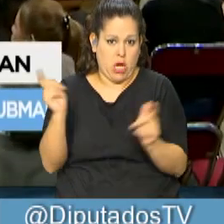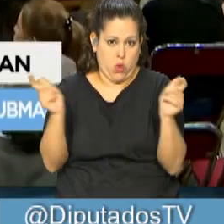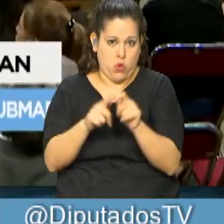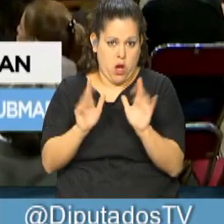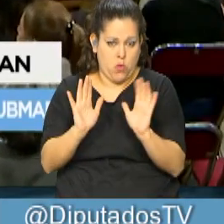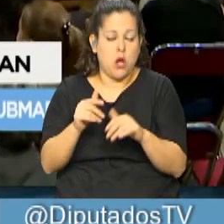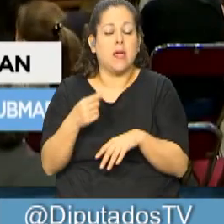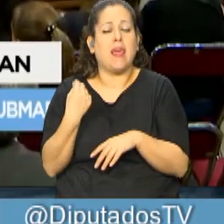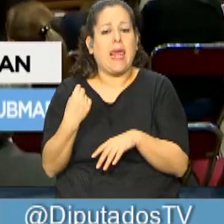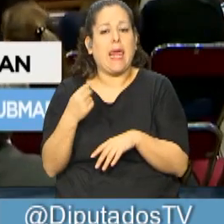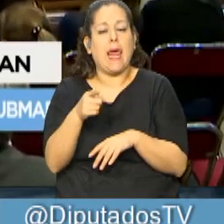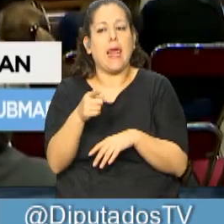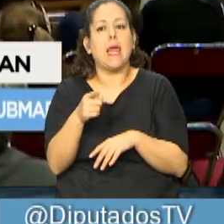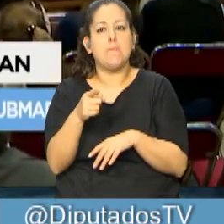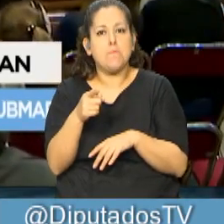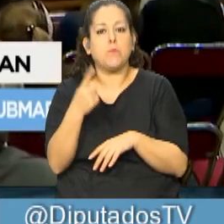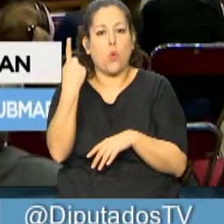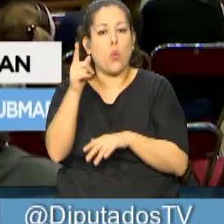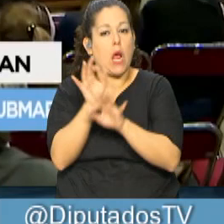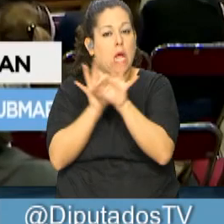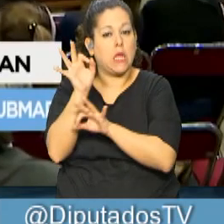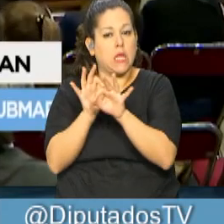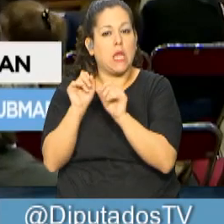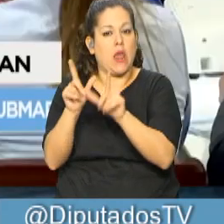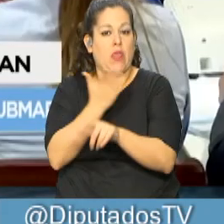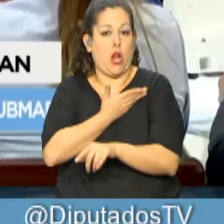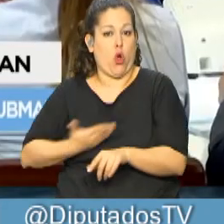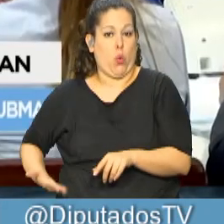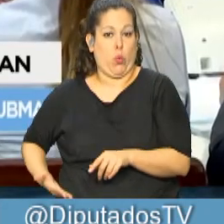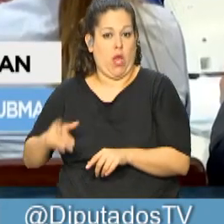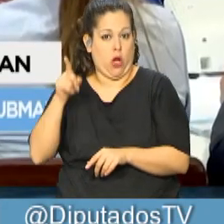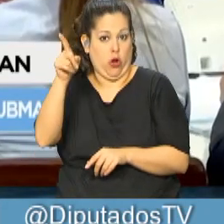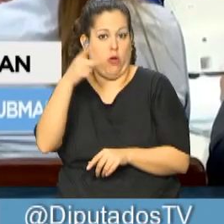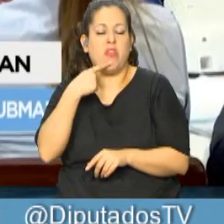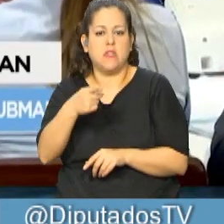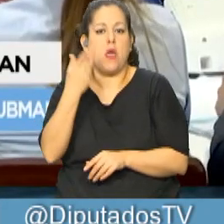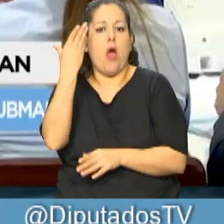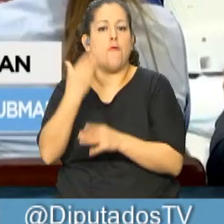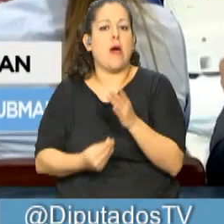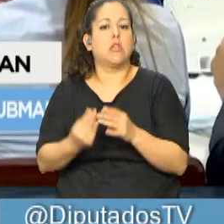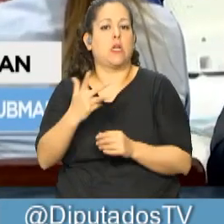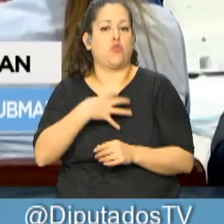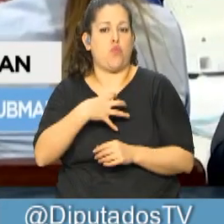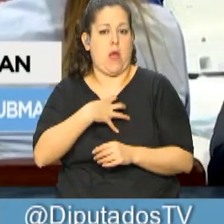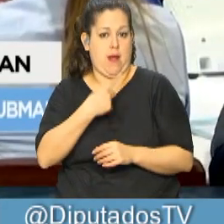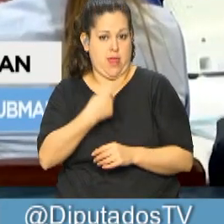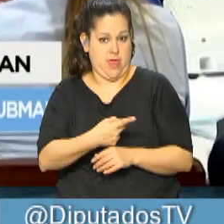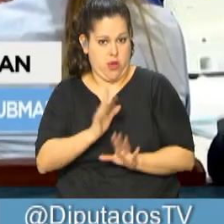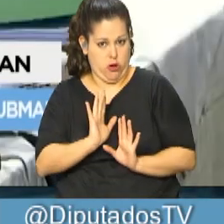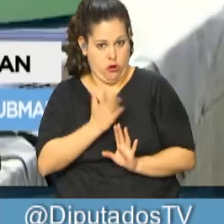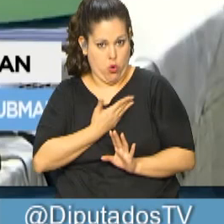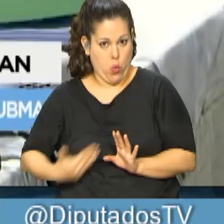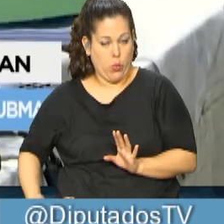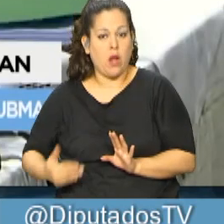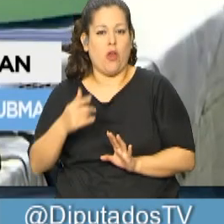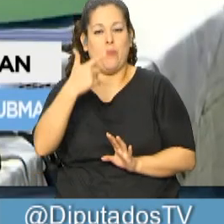que, una de las estrategias del propio gobierno, que era determinar que hubo fallas humanas en la figura del